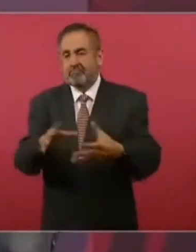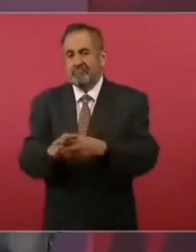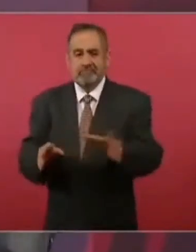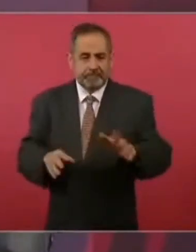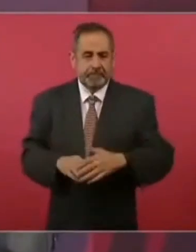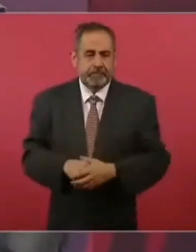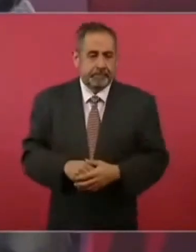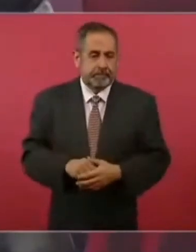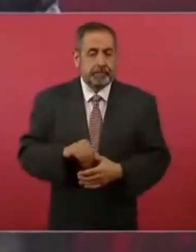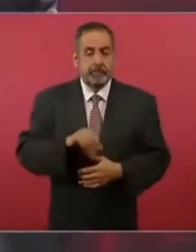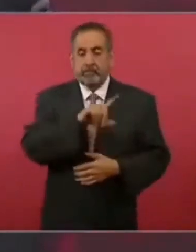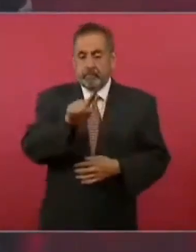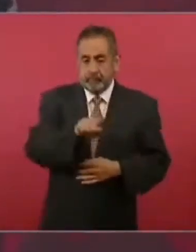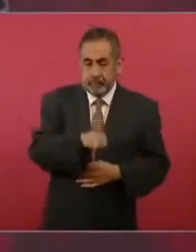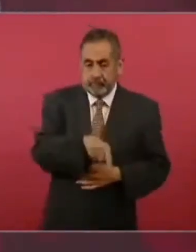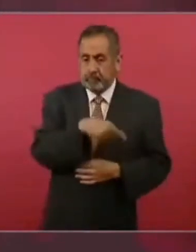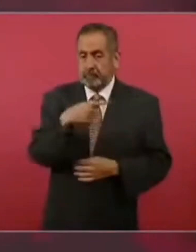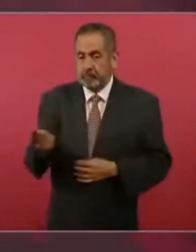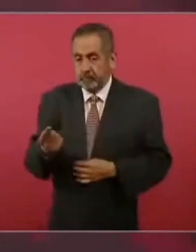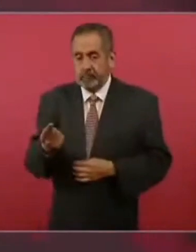Y el nuevo gobierno